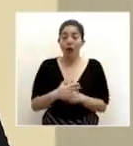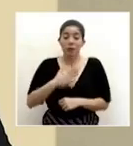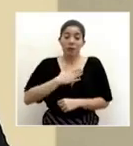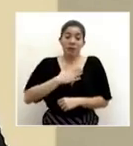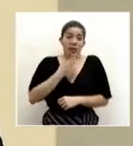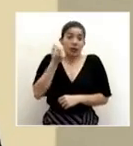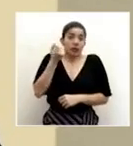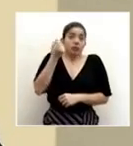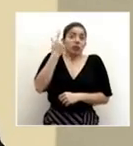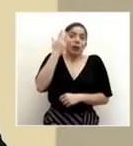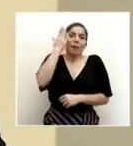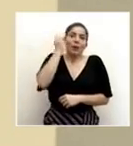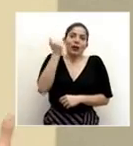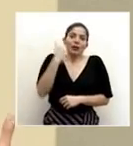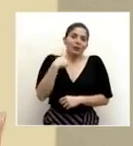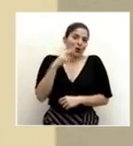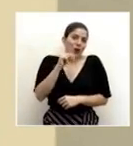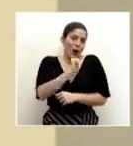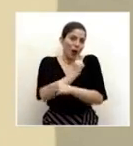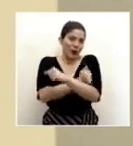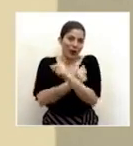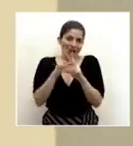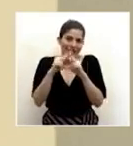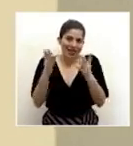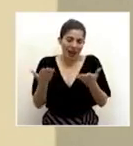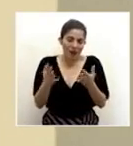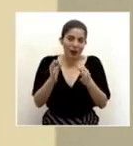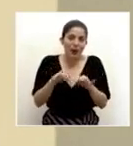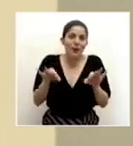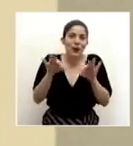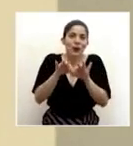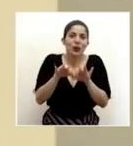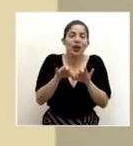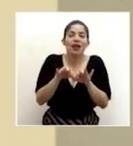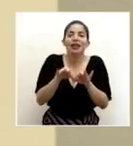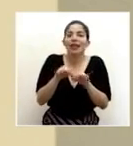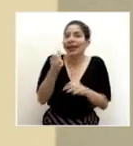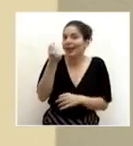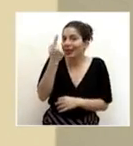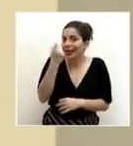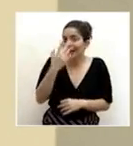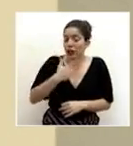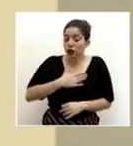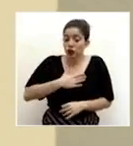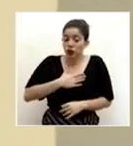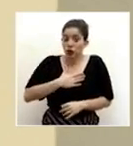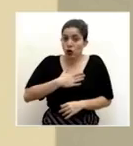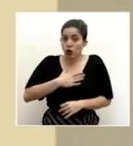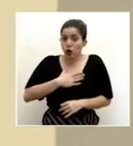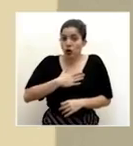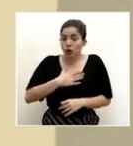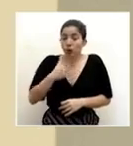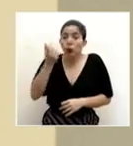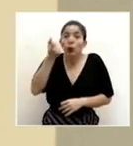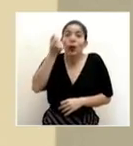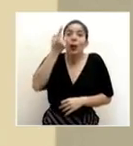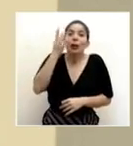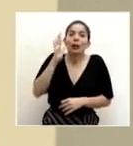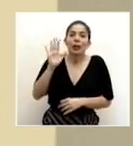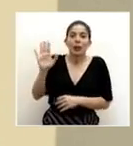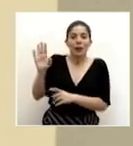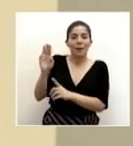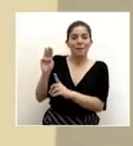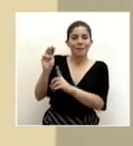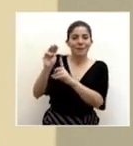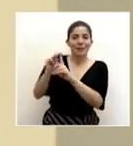Mi interpretación, porque claro, yo no soy autoridad de Nicaragua y es importante que se entienda que como yo he interpretado los